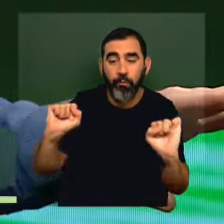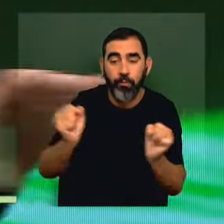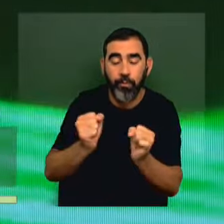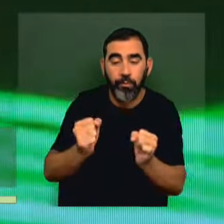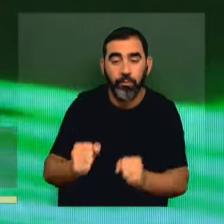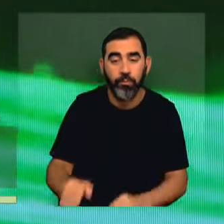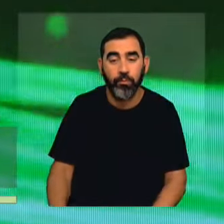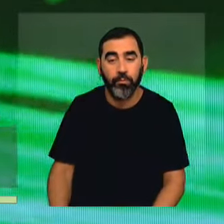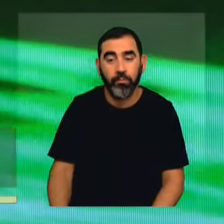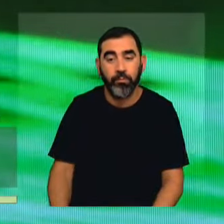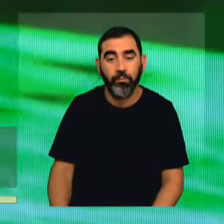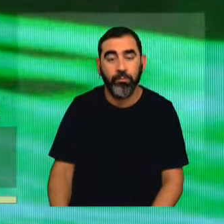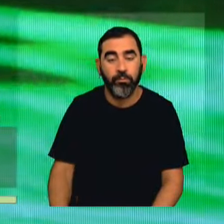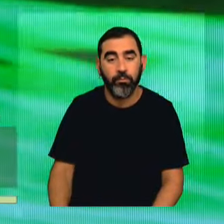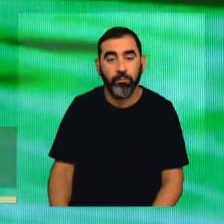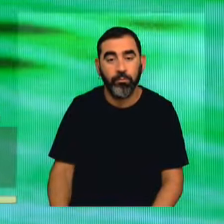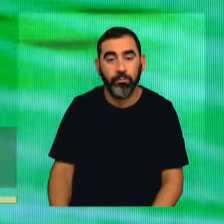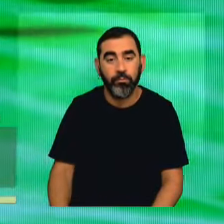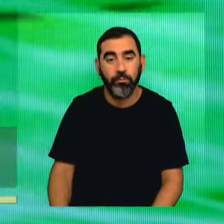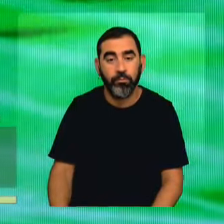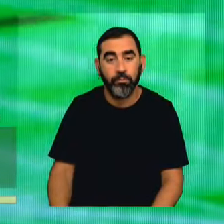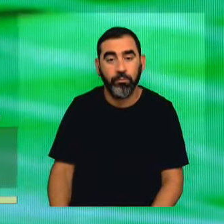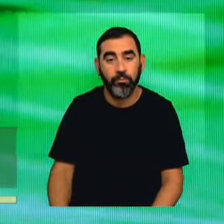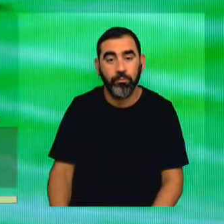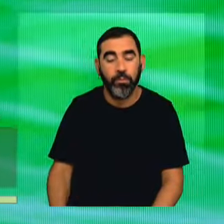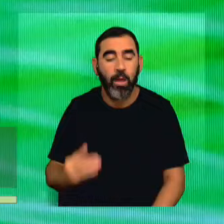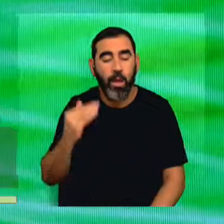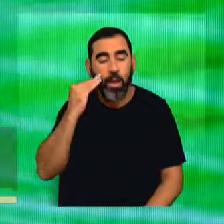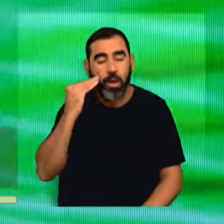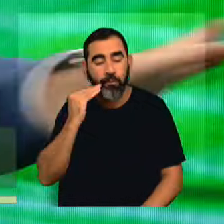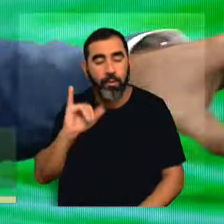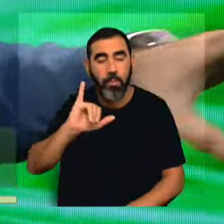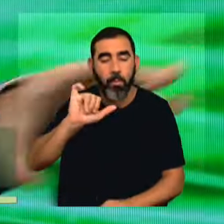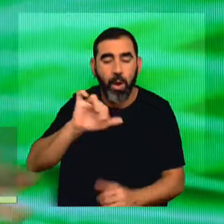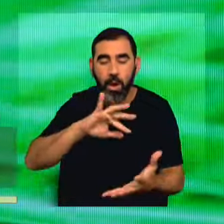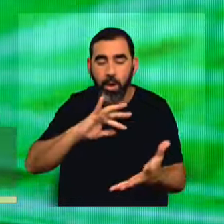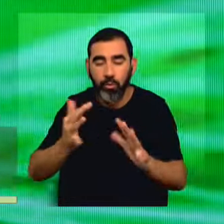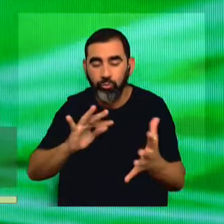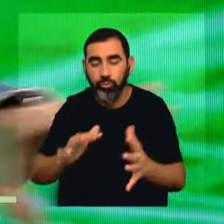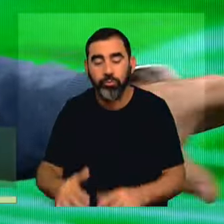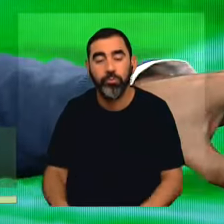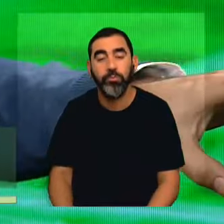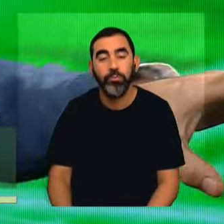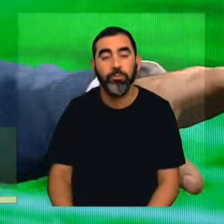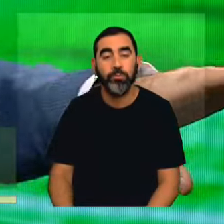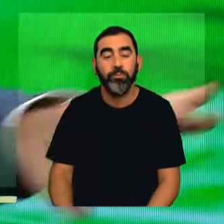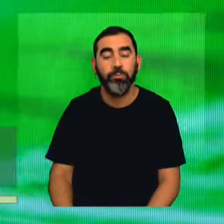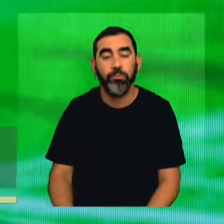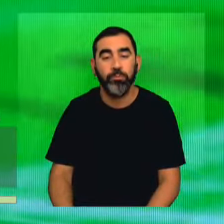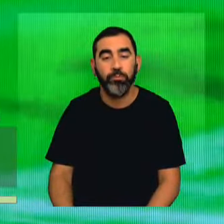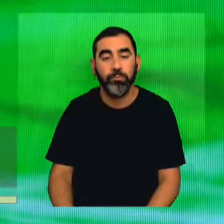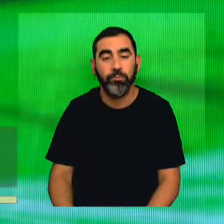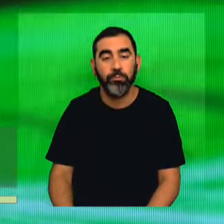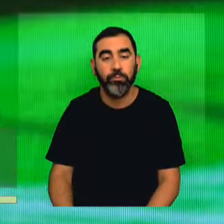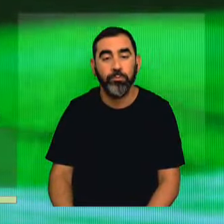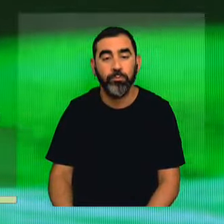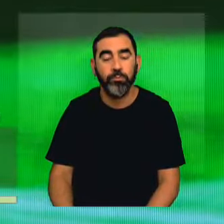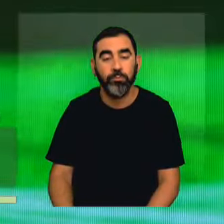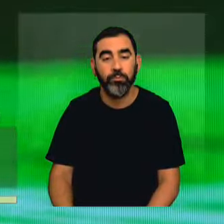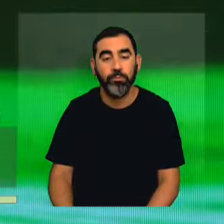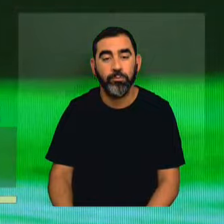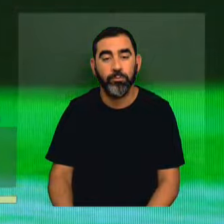normales y eso ocurre va a ocurrir ahora abril mayo El Pacífico va a volver a sus condiciones normales Sí